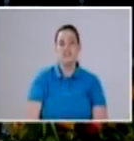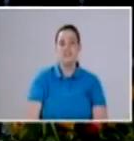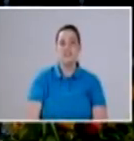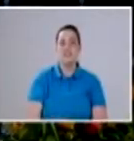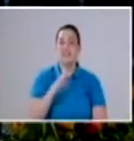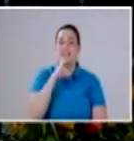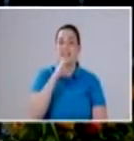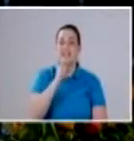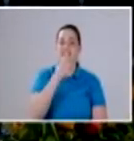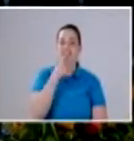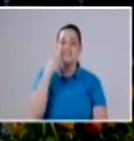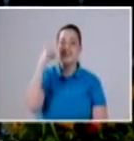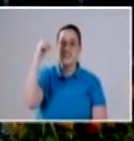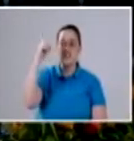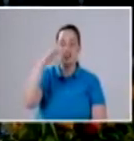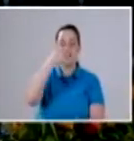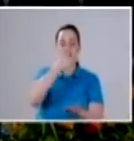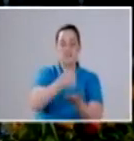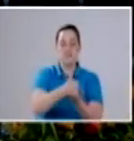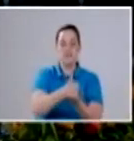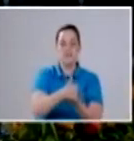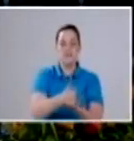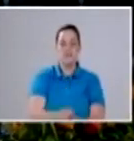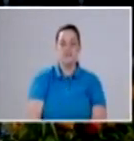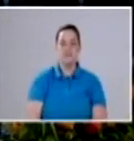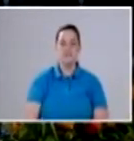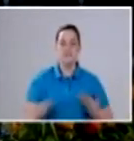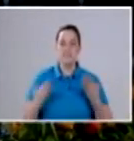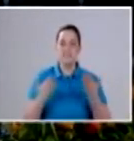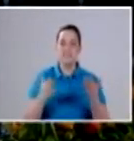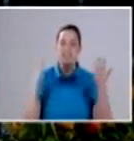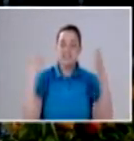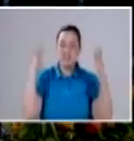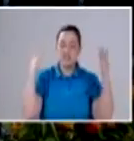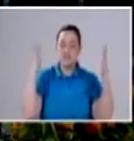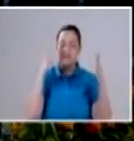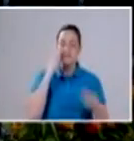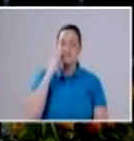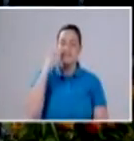es Dios, amén. Muy bien, denle un aplauso al Rey.